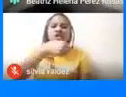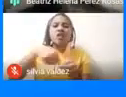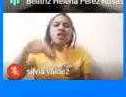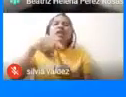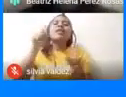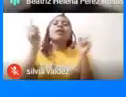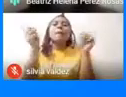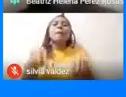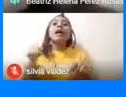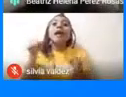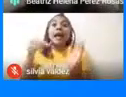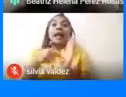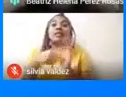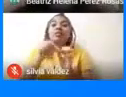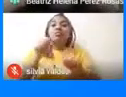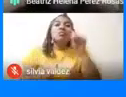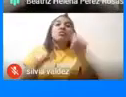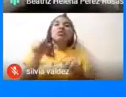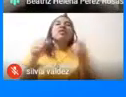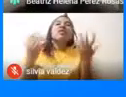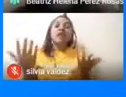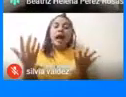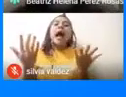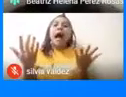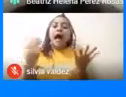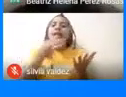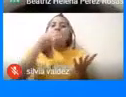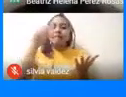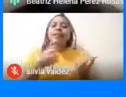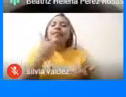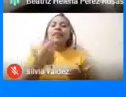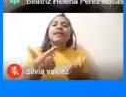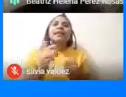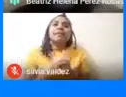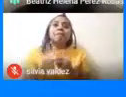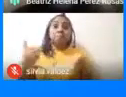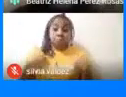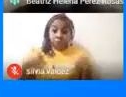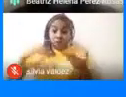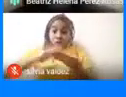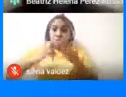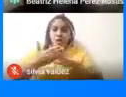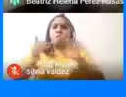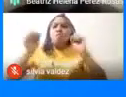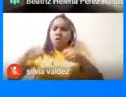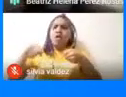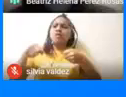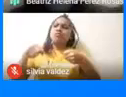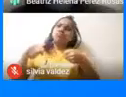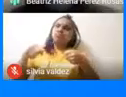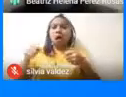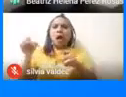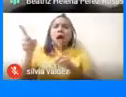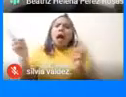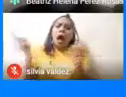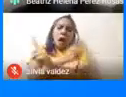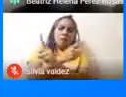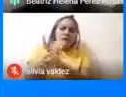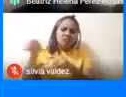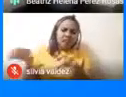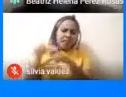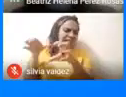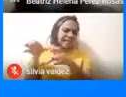también esas posibilidades de realmente decir mi comunidad puede cambiar esas